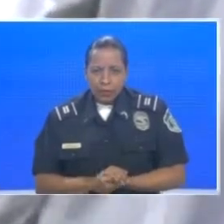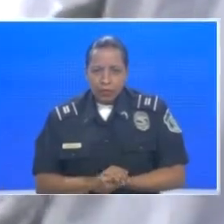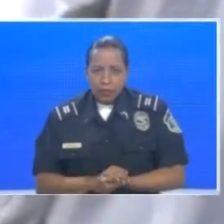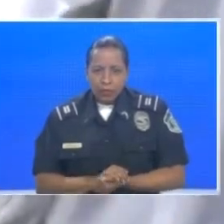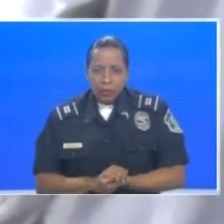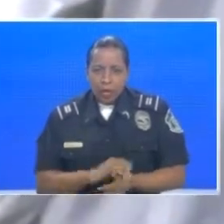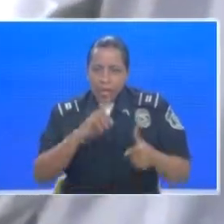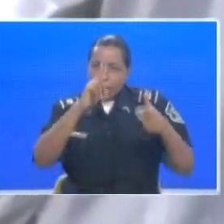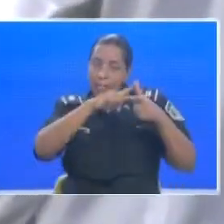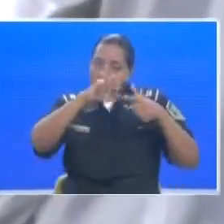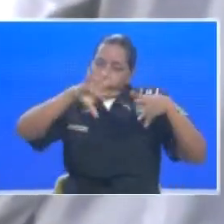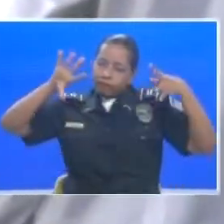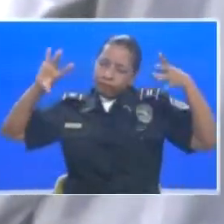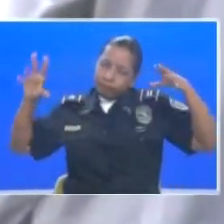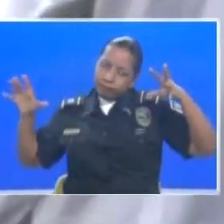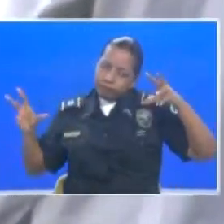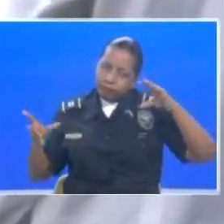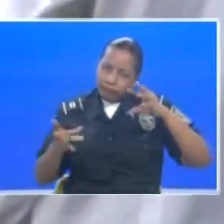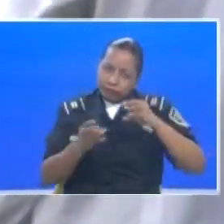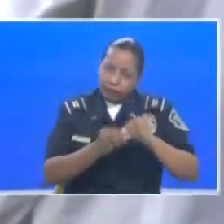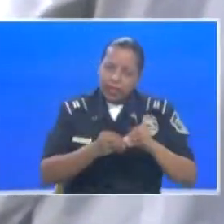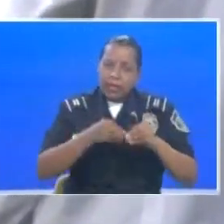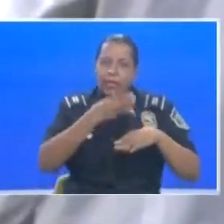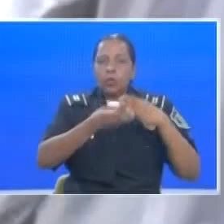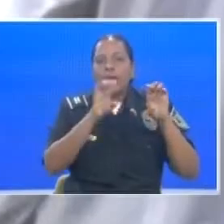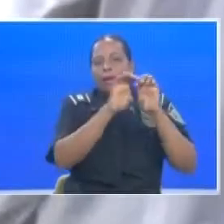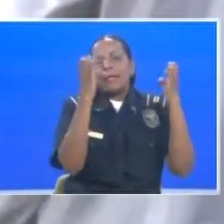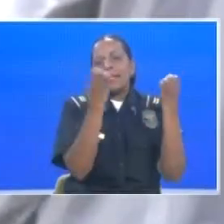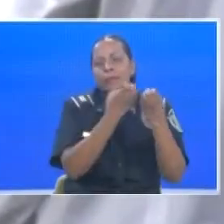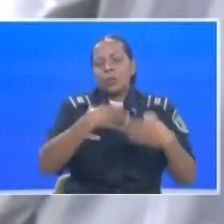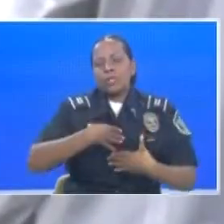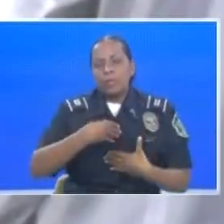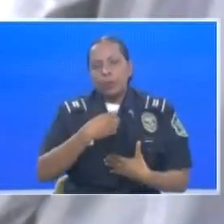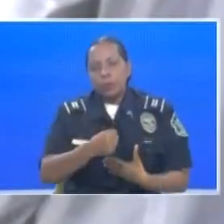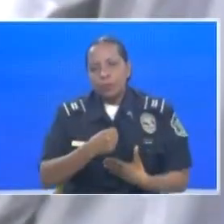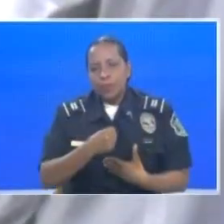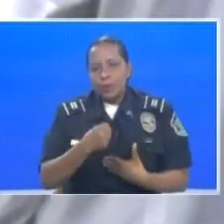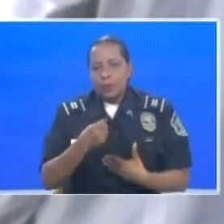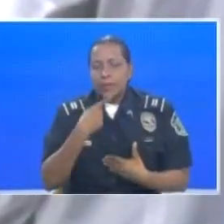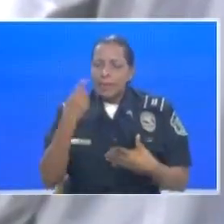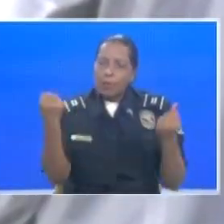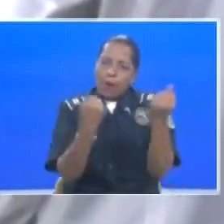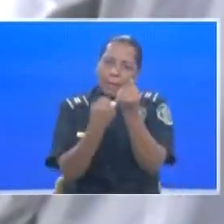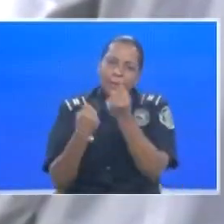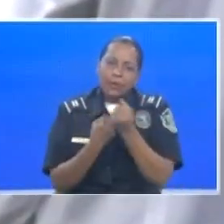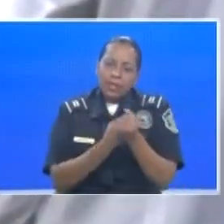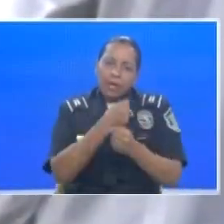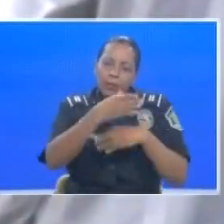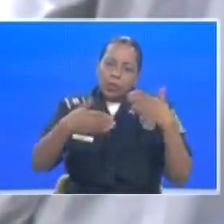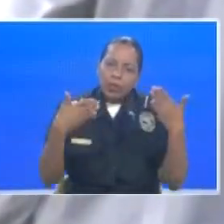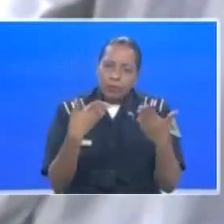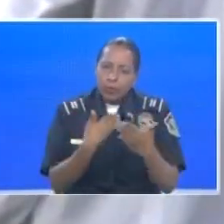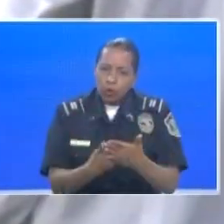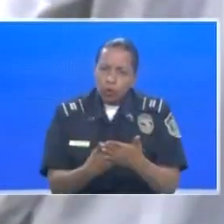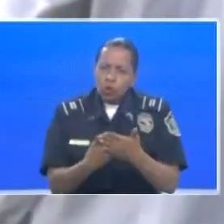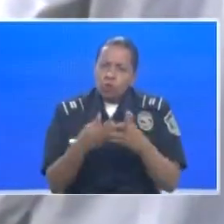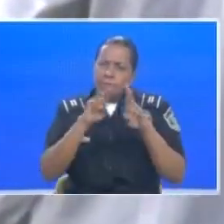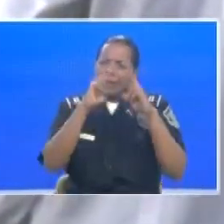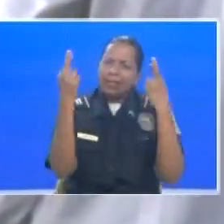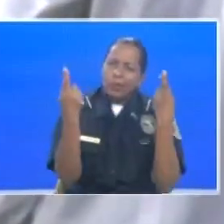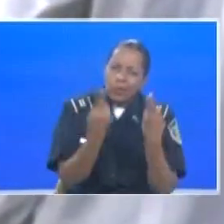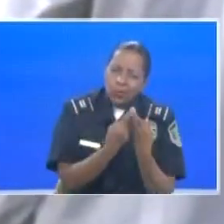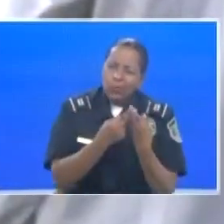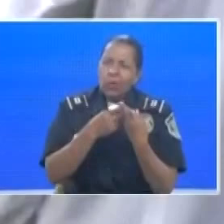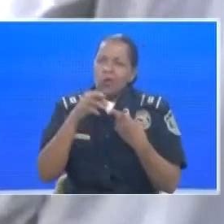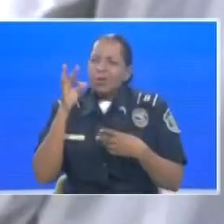Ese es un resumen del equipo de salud. Se le ha estado apoyando. Yo me reúno con ellos y con